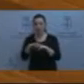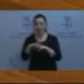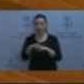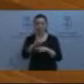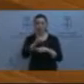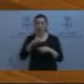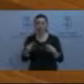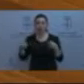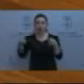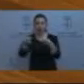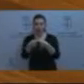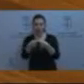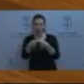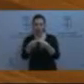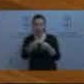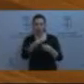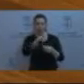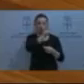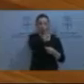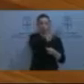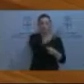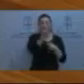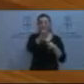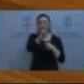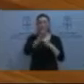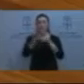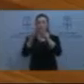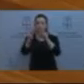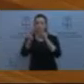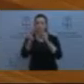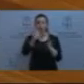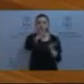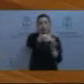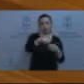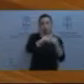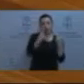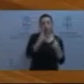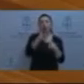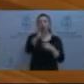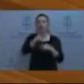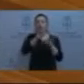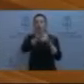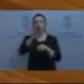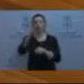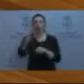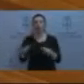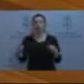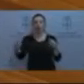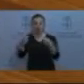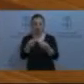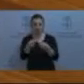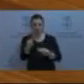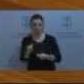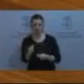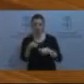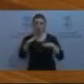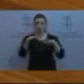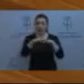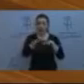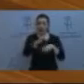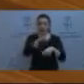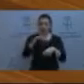a razón de 428 centros públicos y 72 concertados. Respecto a la red de centros